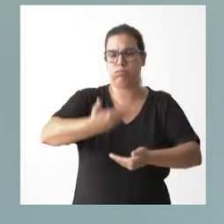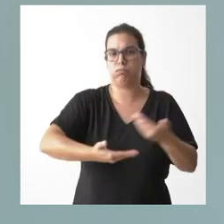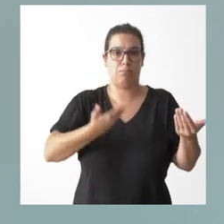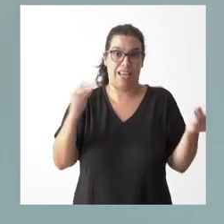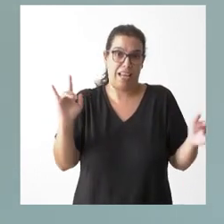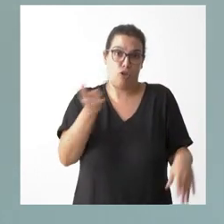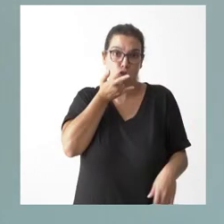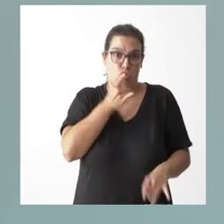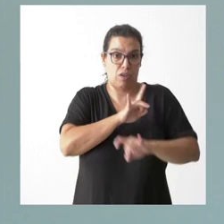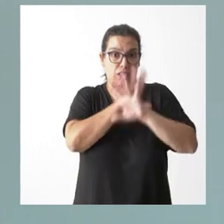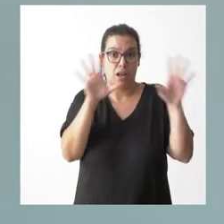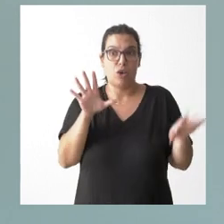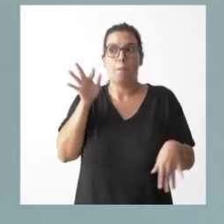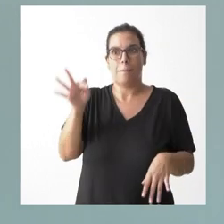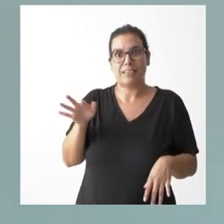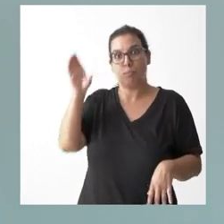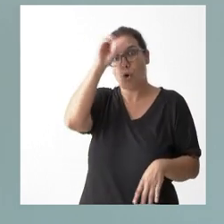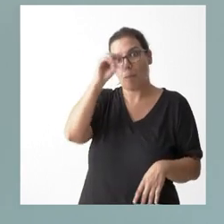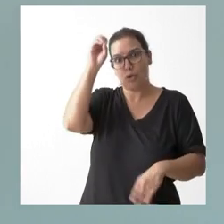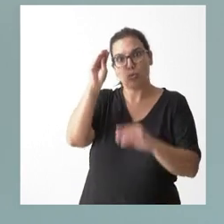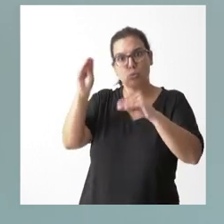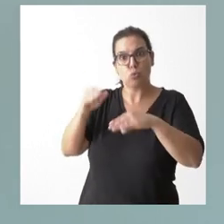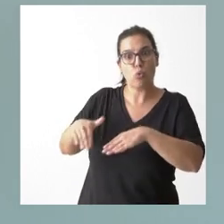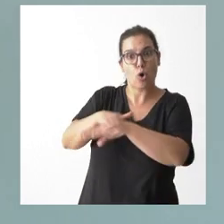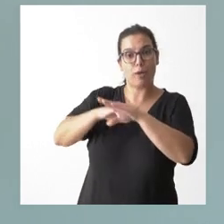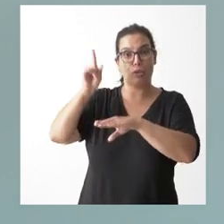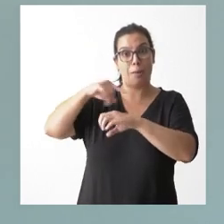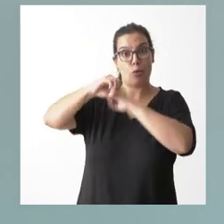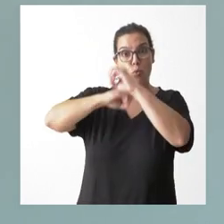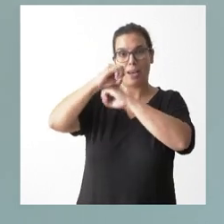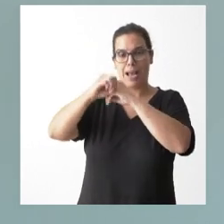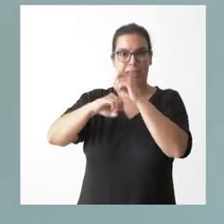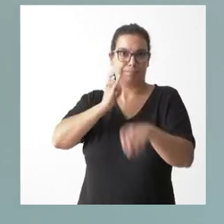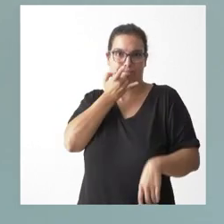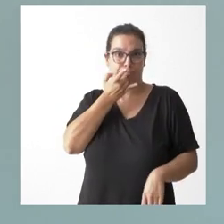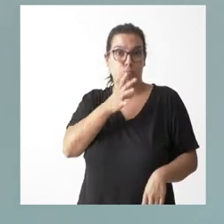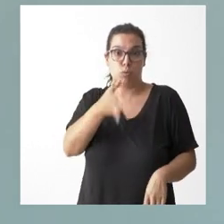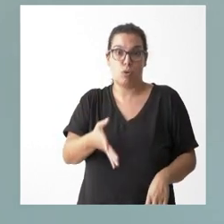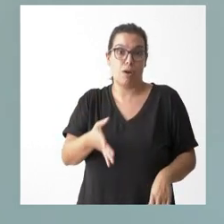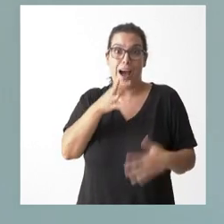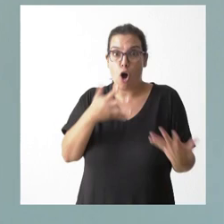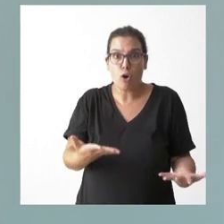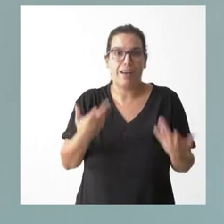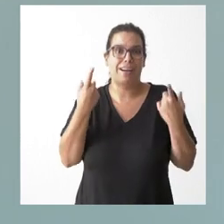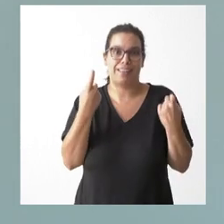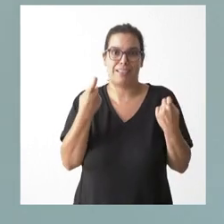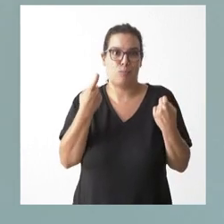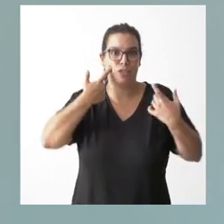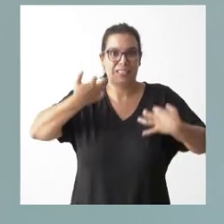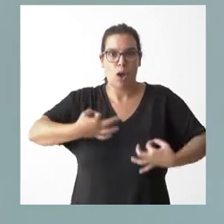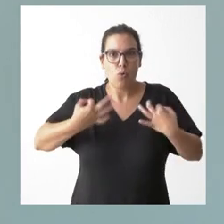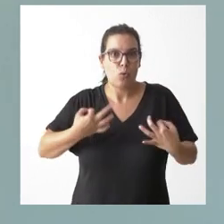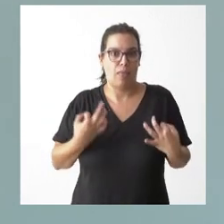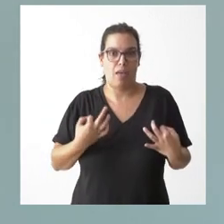la posición del Gobierno en torno a las centrales nucleares en este contexto, porque hoy lo que necesitamos es garantizar mayor